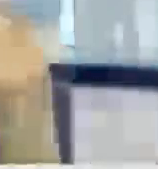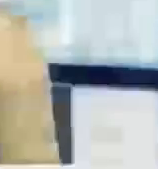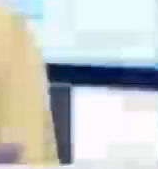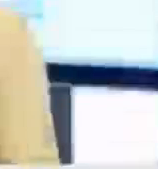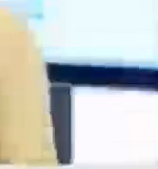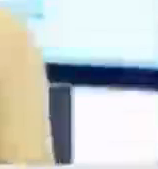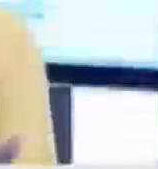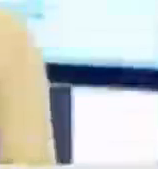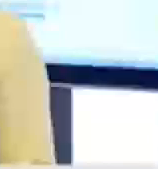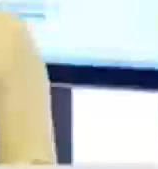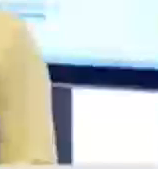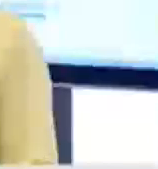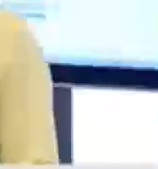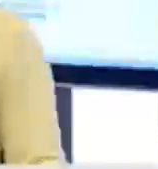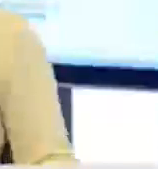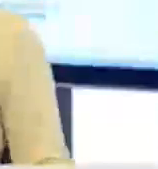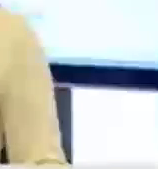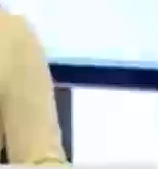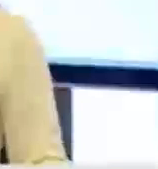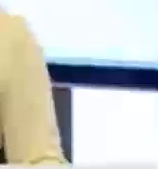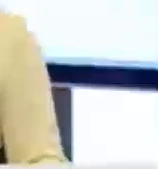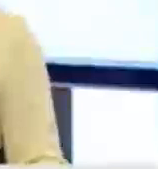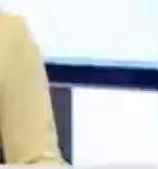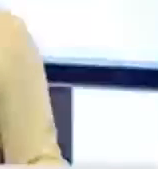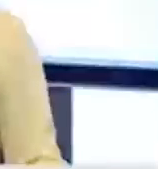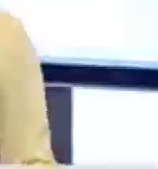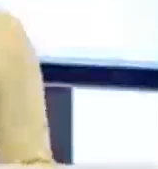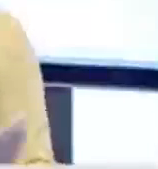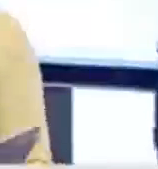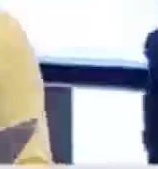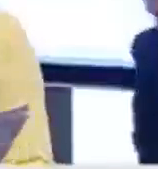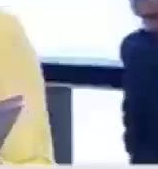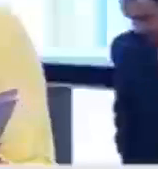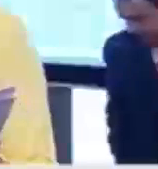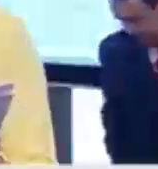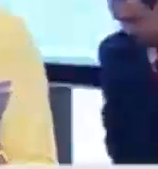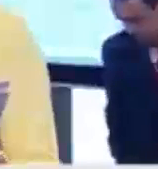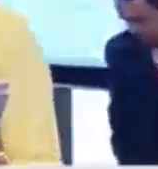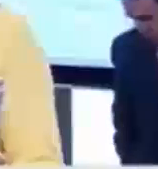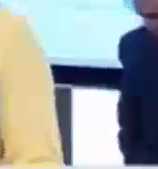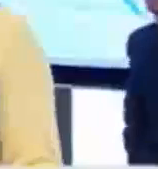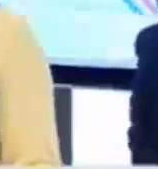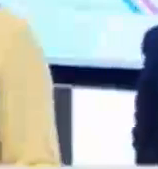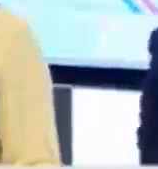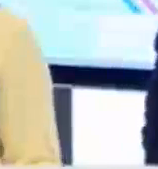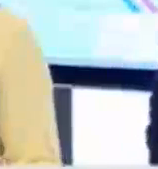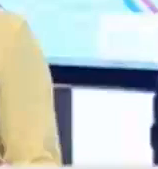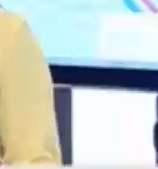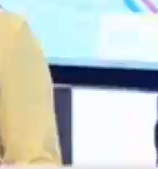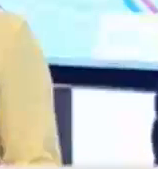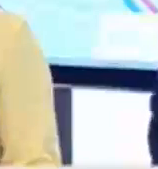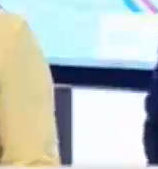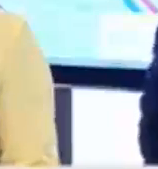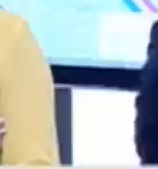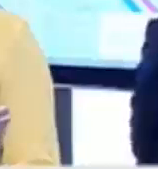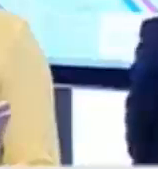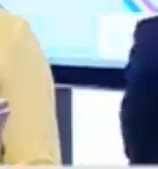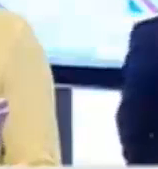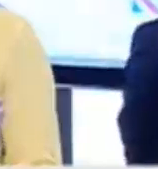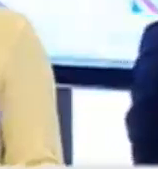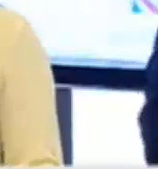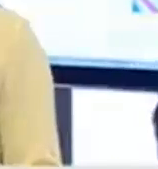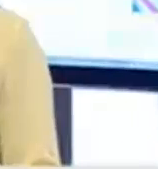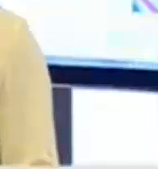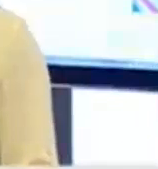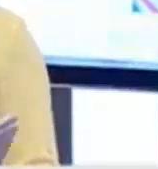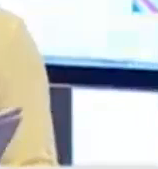Diálogos Públicos por un México Social, el cual, hay que destacar, tiene el objetivo principal de abordar la problemática social desde un